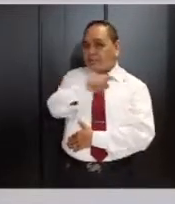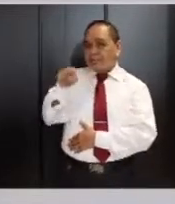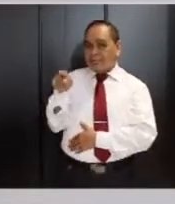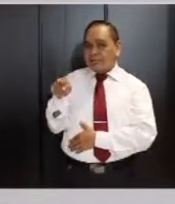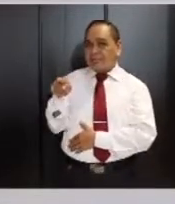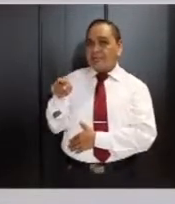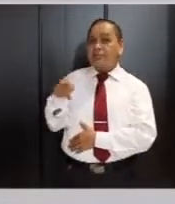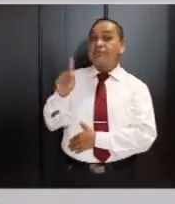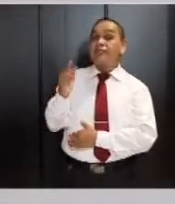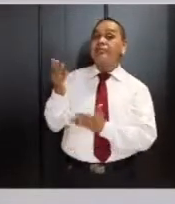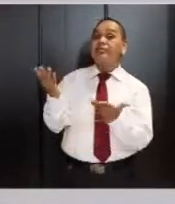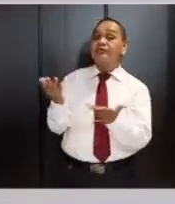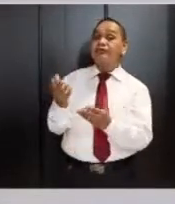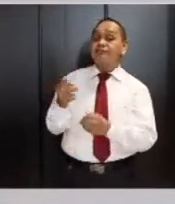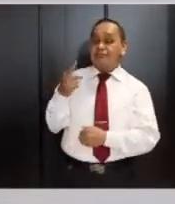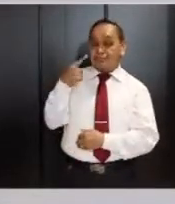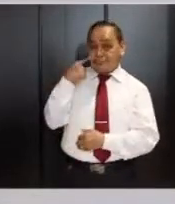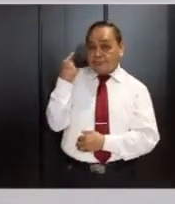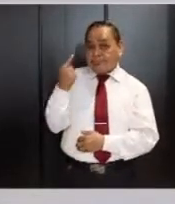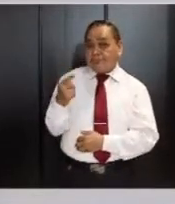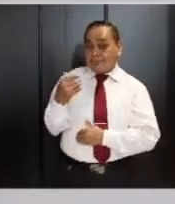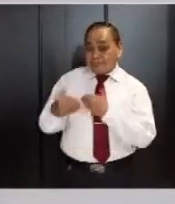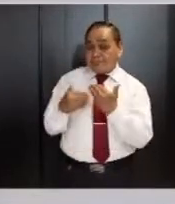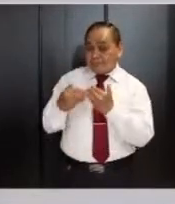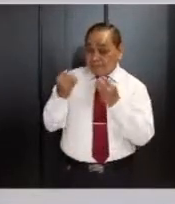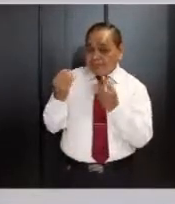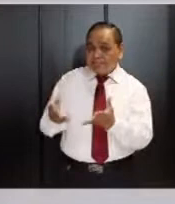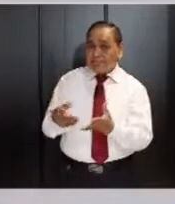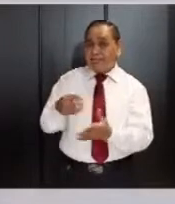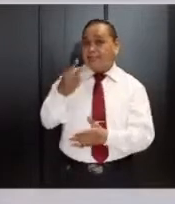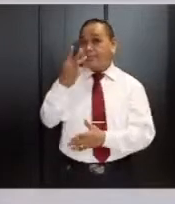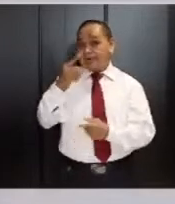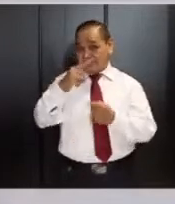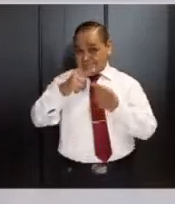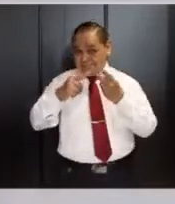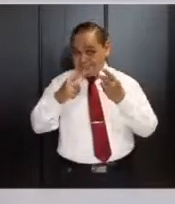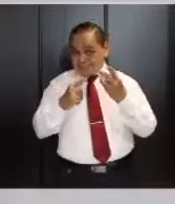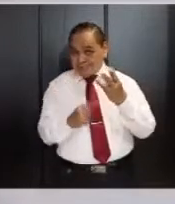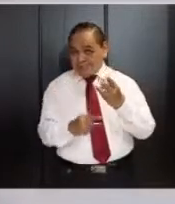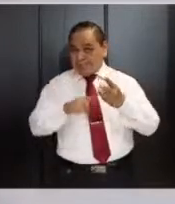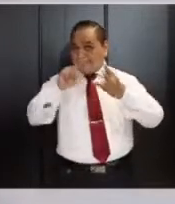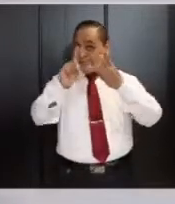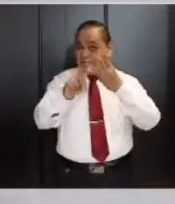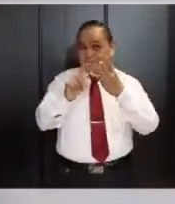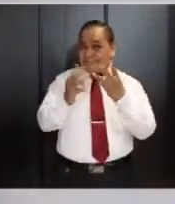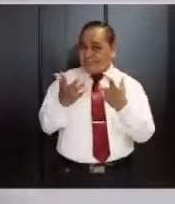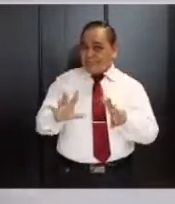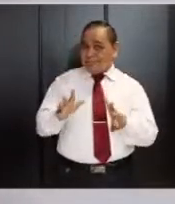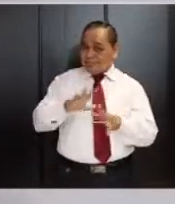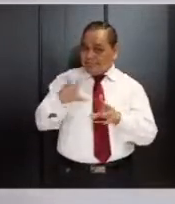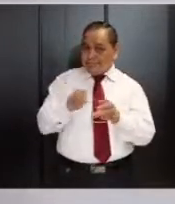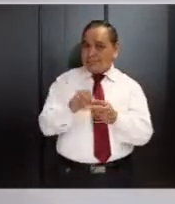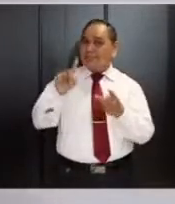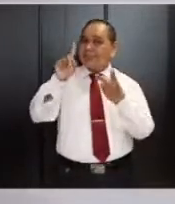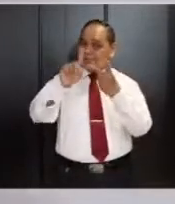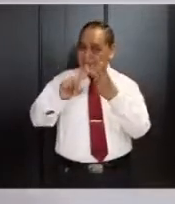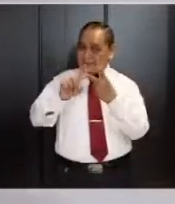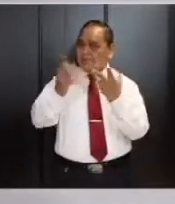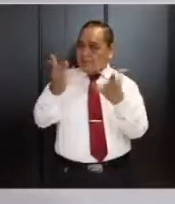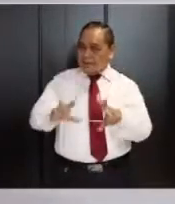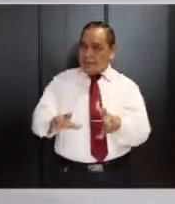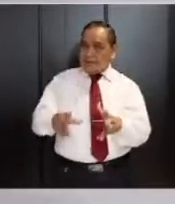nada, ¿eh? No, ya terminé con todo. Lo que pasa es que ya les expliqué que son 3 etapas. La tercera ya no la voy a hacer, todo lo voy a hacer en la segunda.